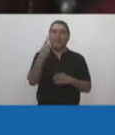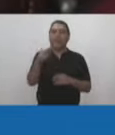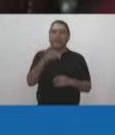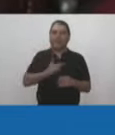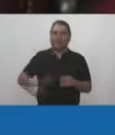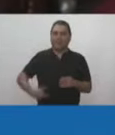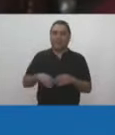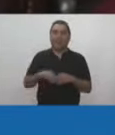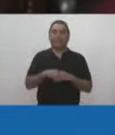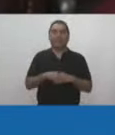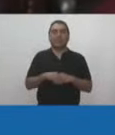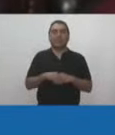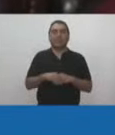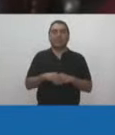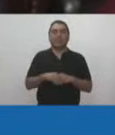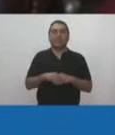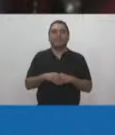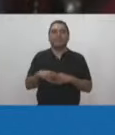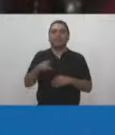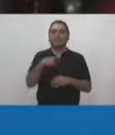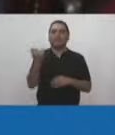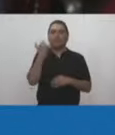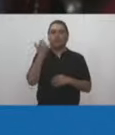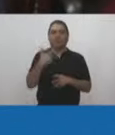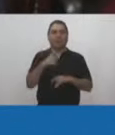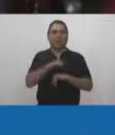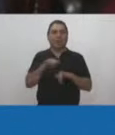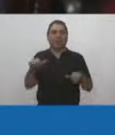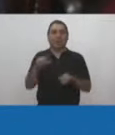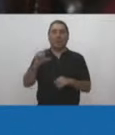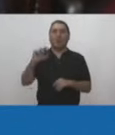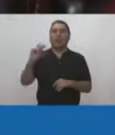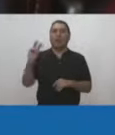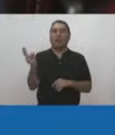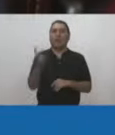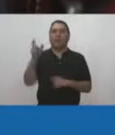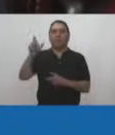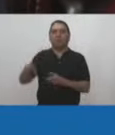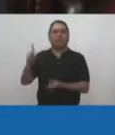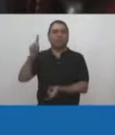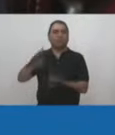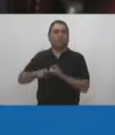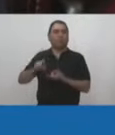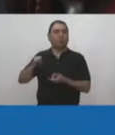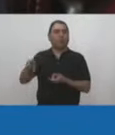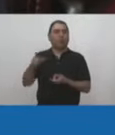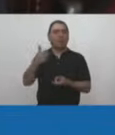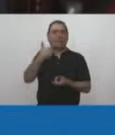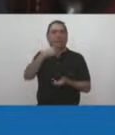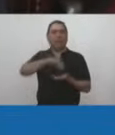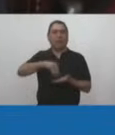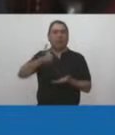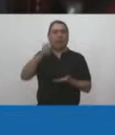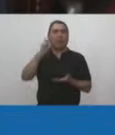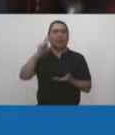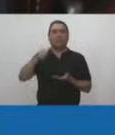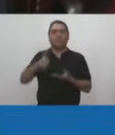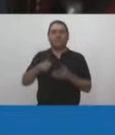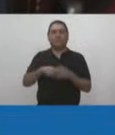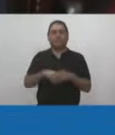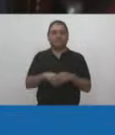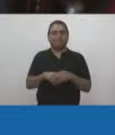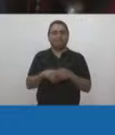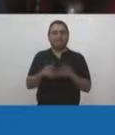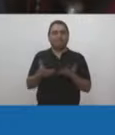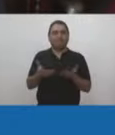poder traer todos estos ejemplos que ustedes mencionaban y que de alguna manera poder tener la remuneración que